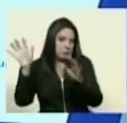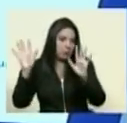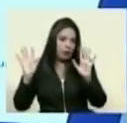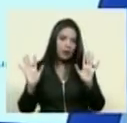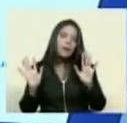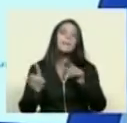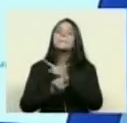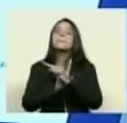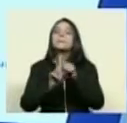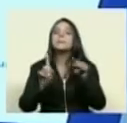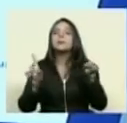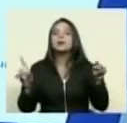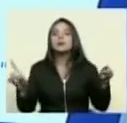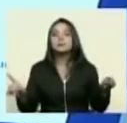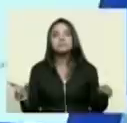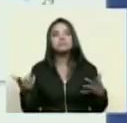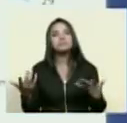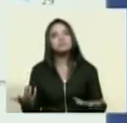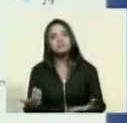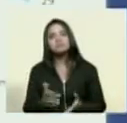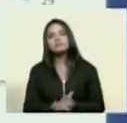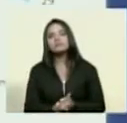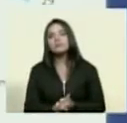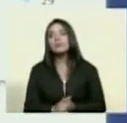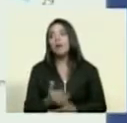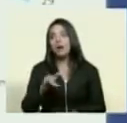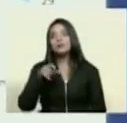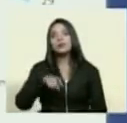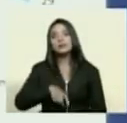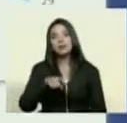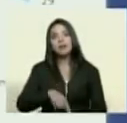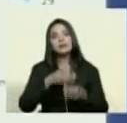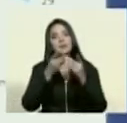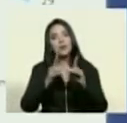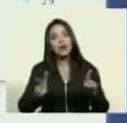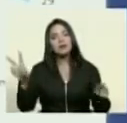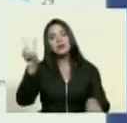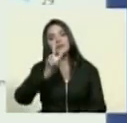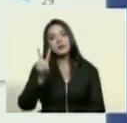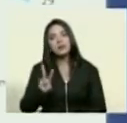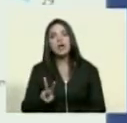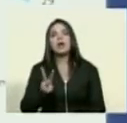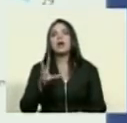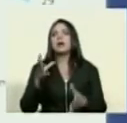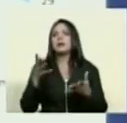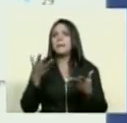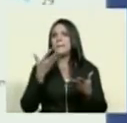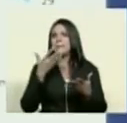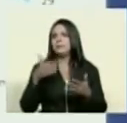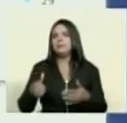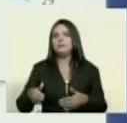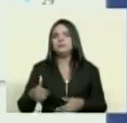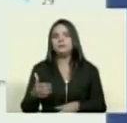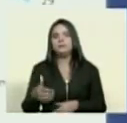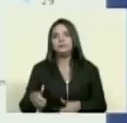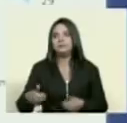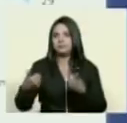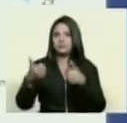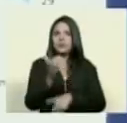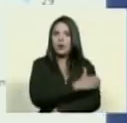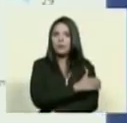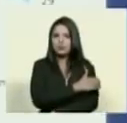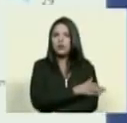aras de la necesidad que tiene la democracia venezolana de un contendiente, de una